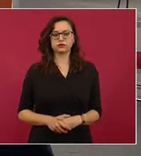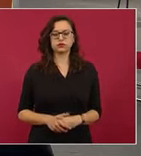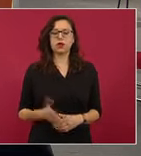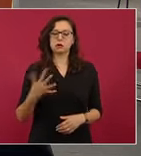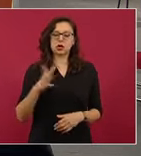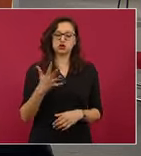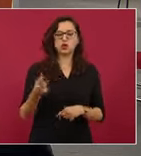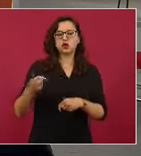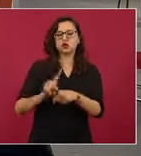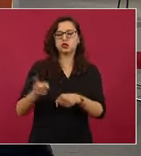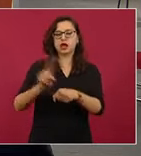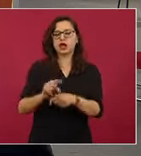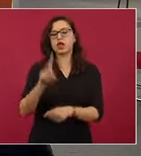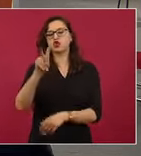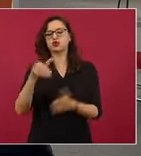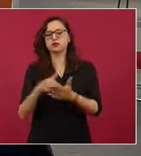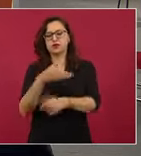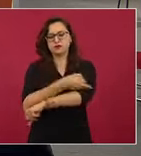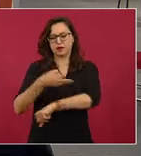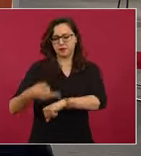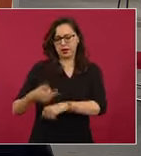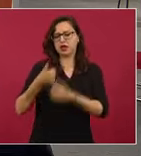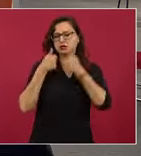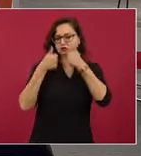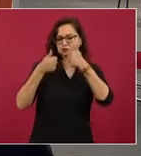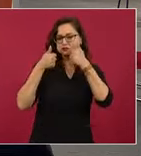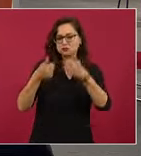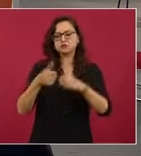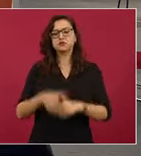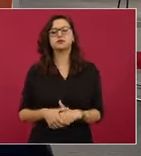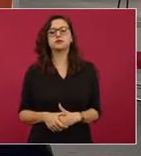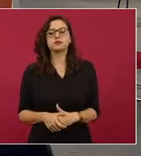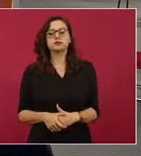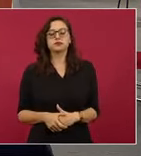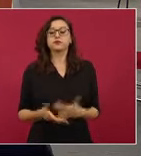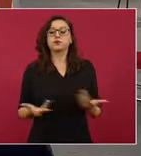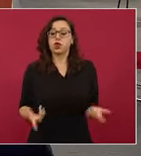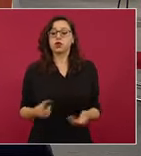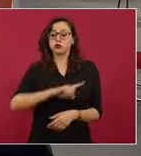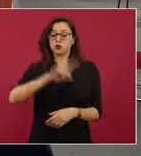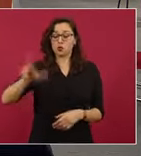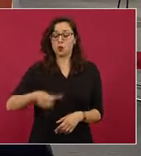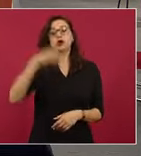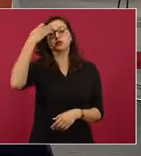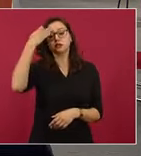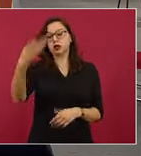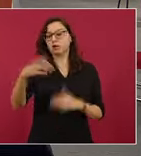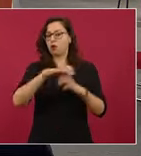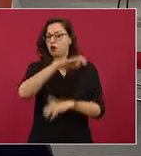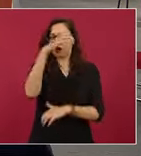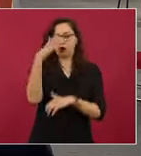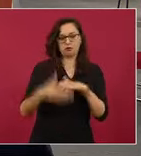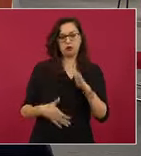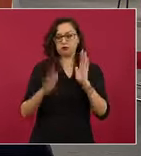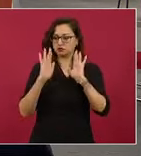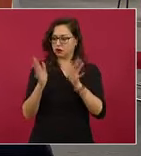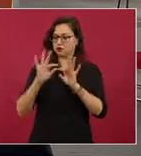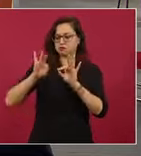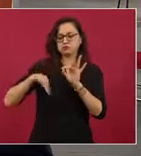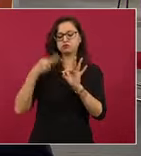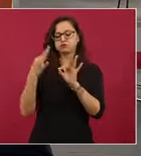día. Adelante. En el caso… Bueno, se termina la jornada para ir a regresar a las instalaciones de